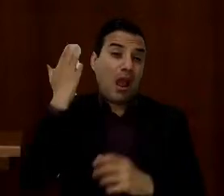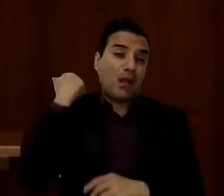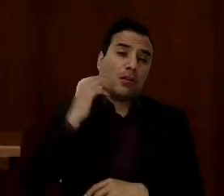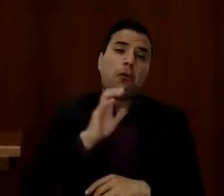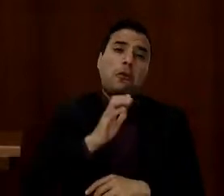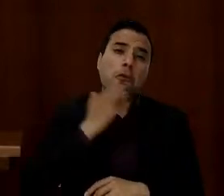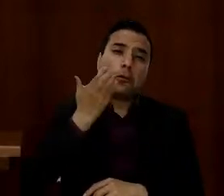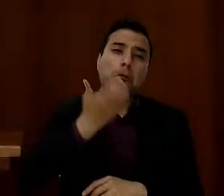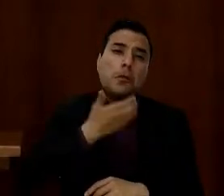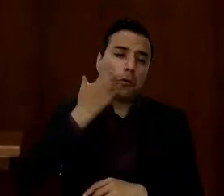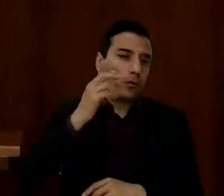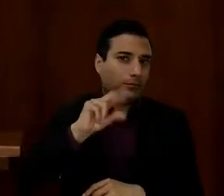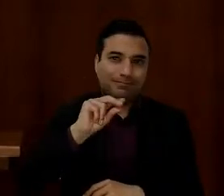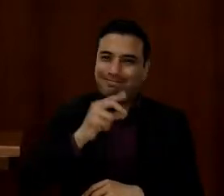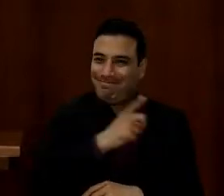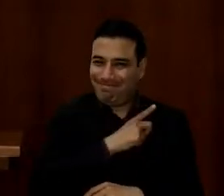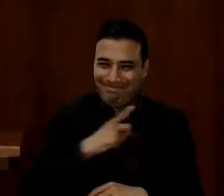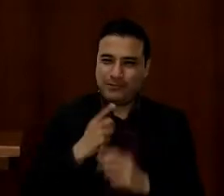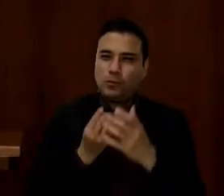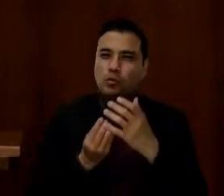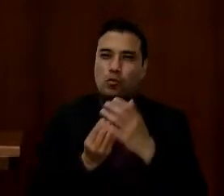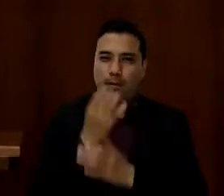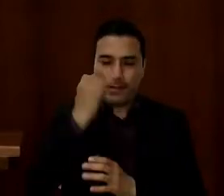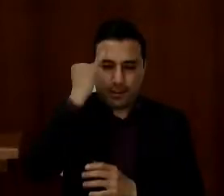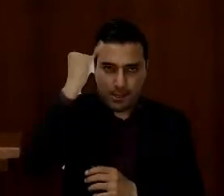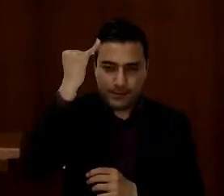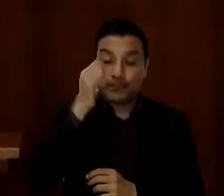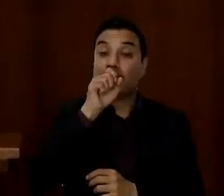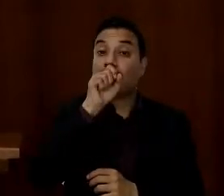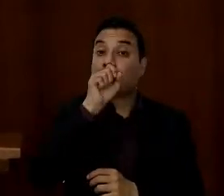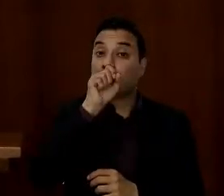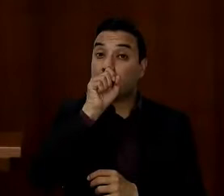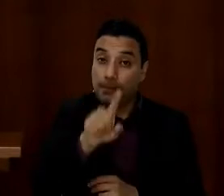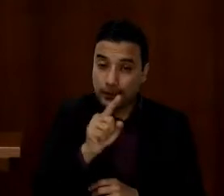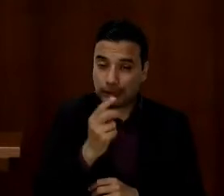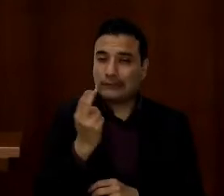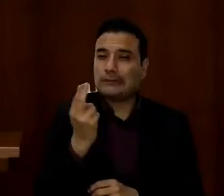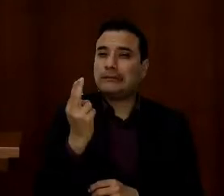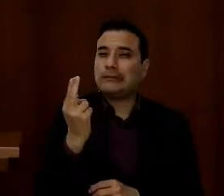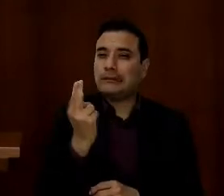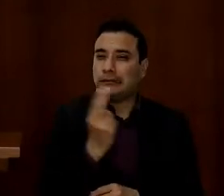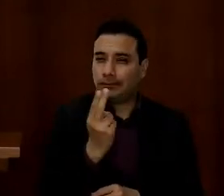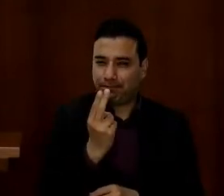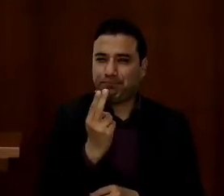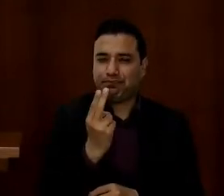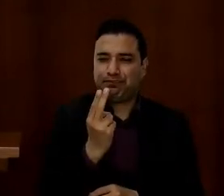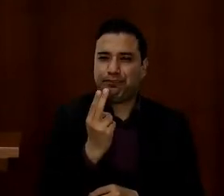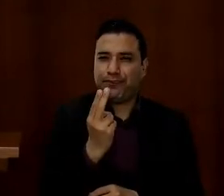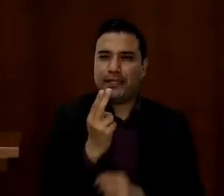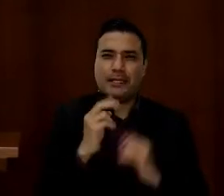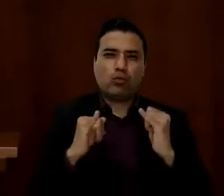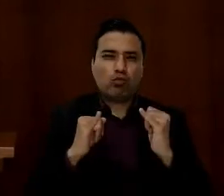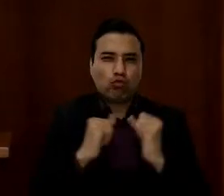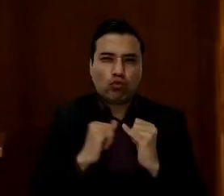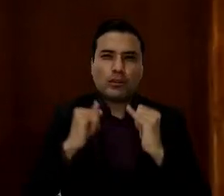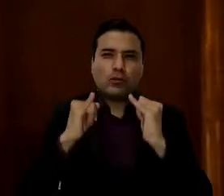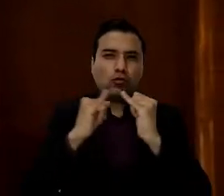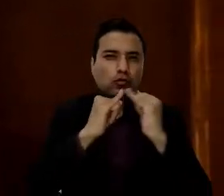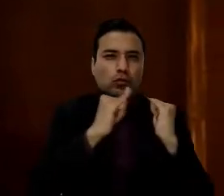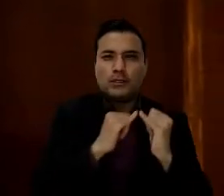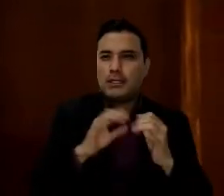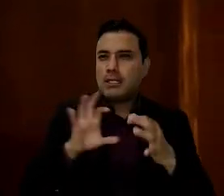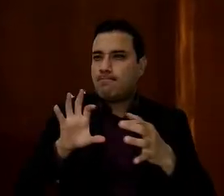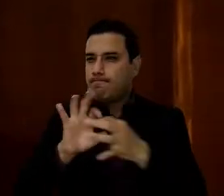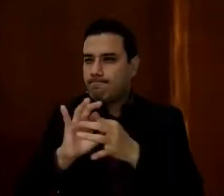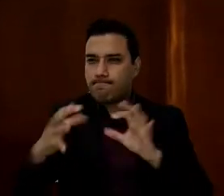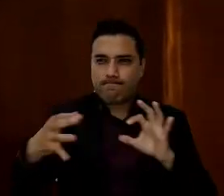han empleado, aunado a la generación de alianzas entre múltiples sectores